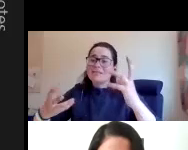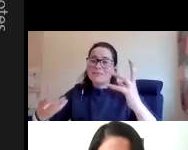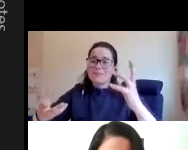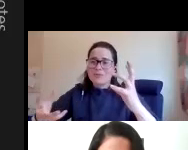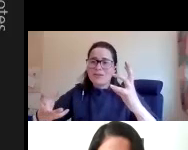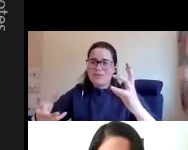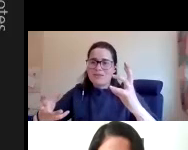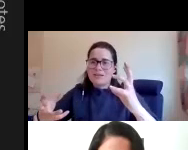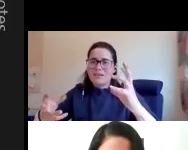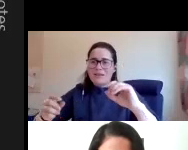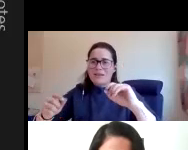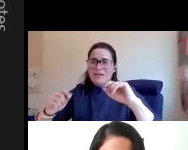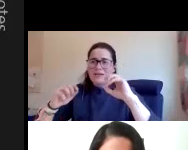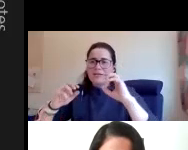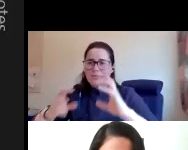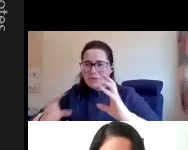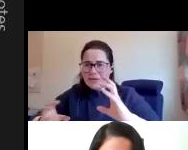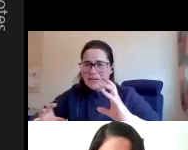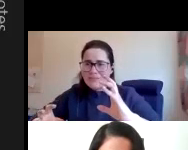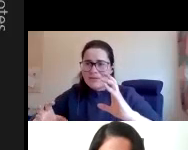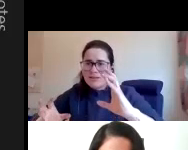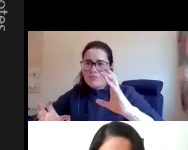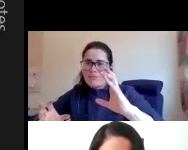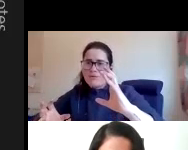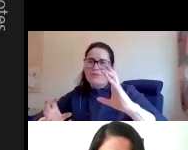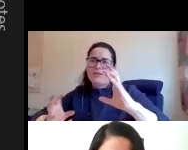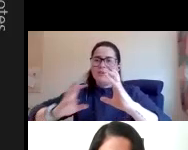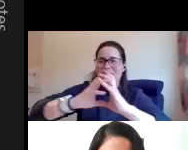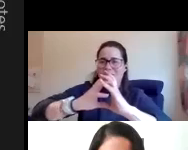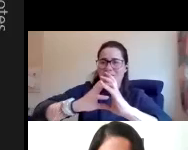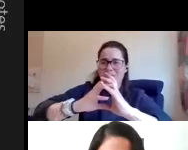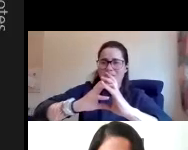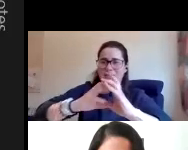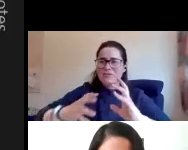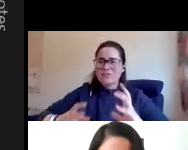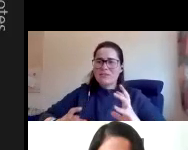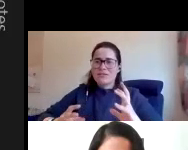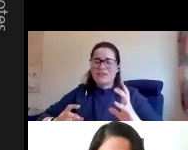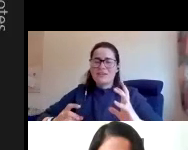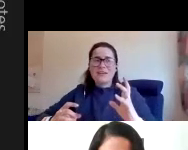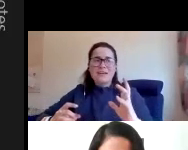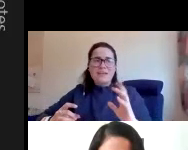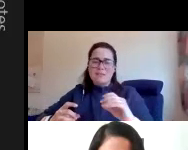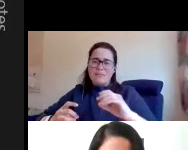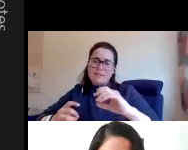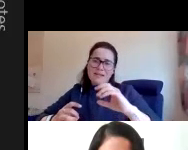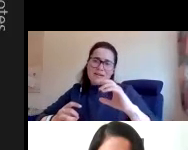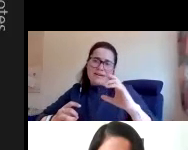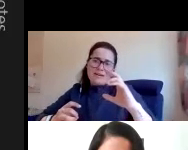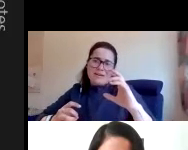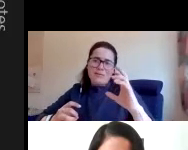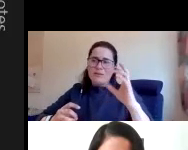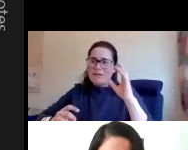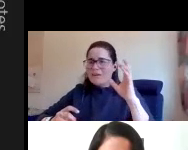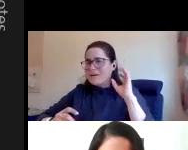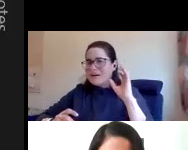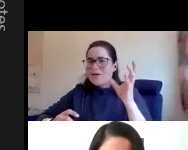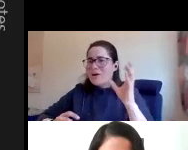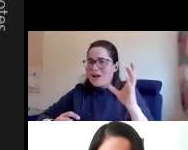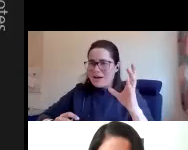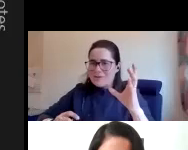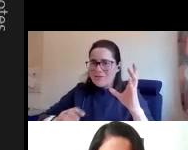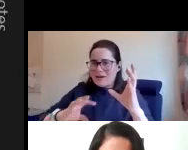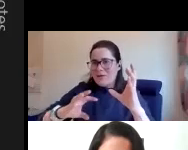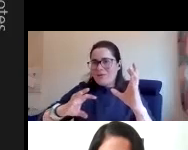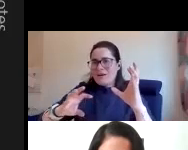se hace muy difícil que antropogénicamente lo podamos regresar. Eso significa, si pasa de un